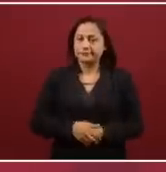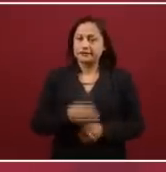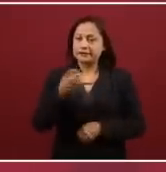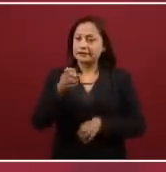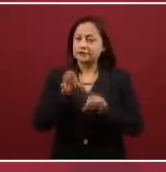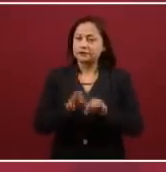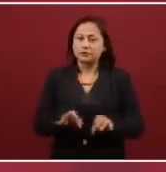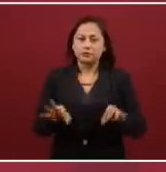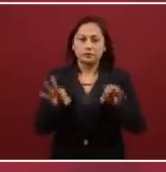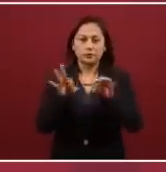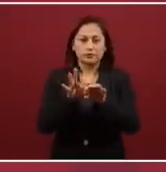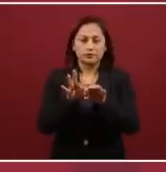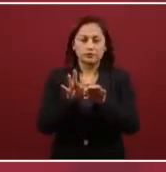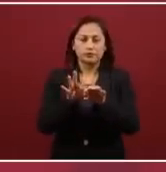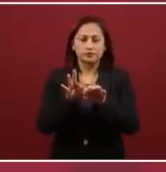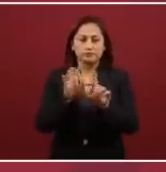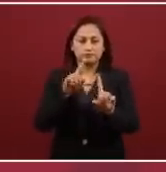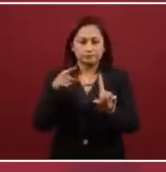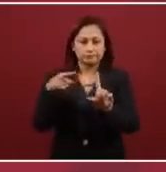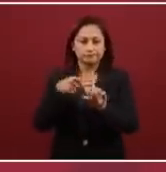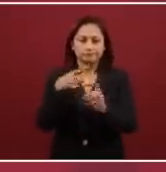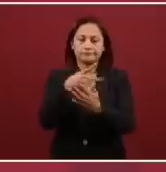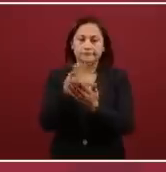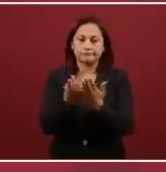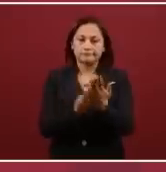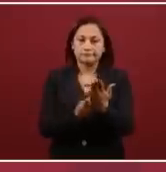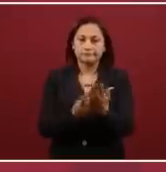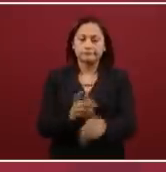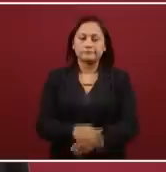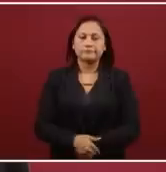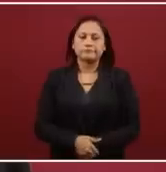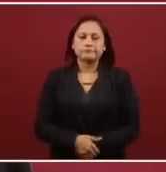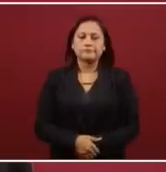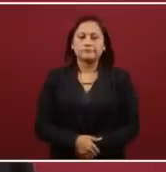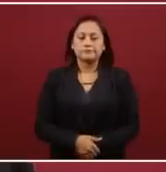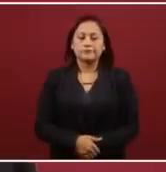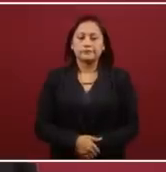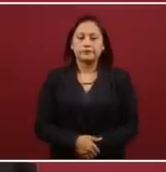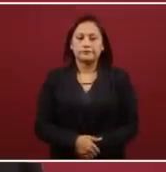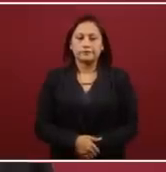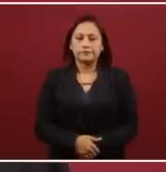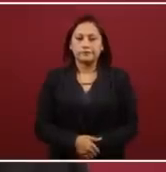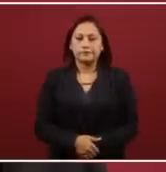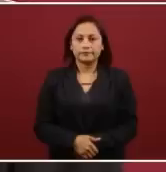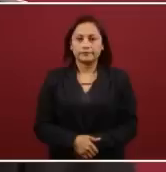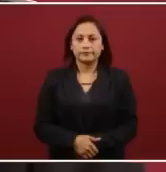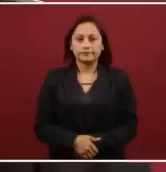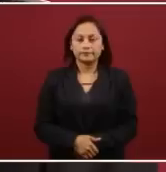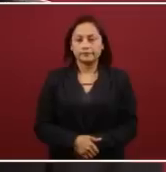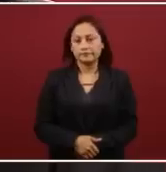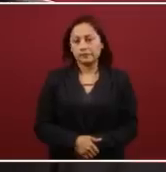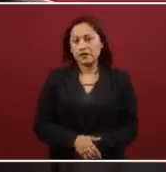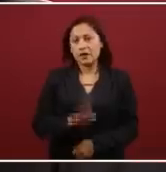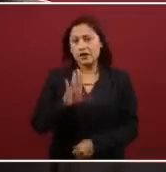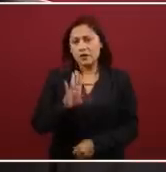fundamentales. Al parecer, una cuestión menor,